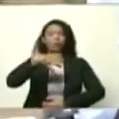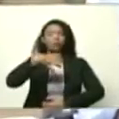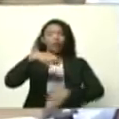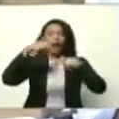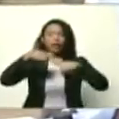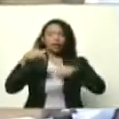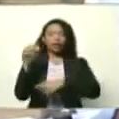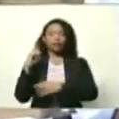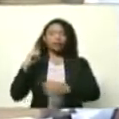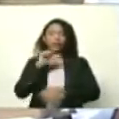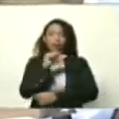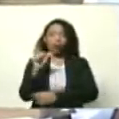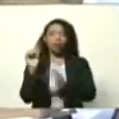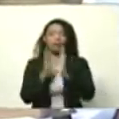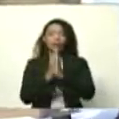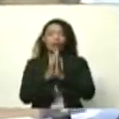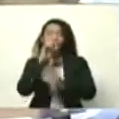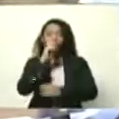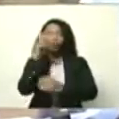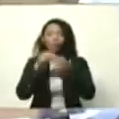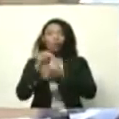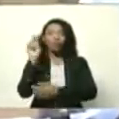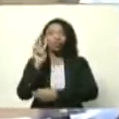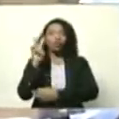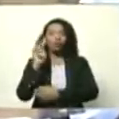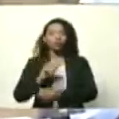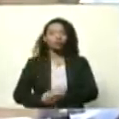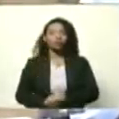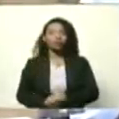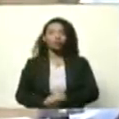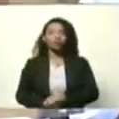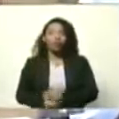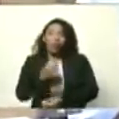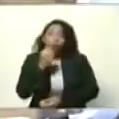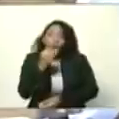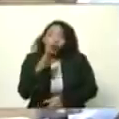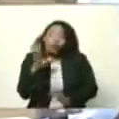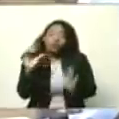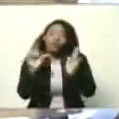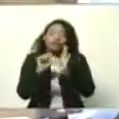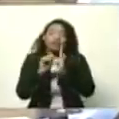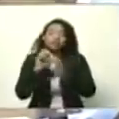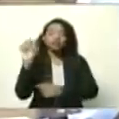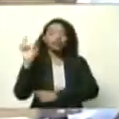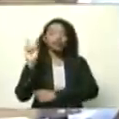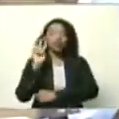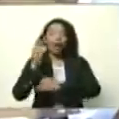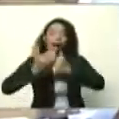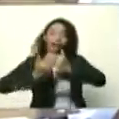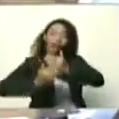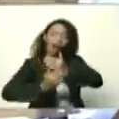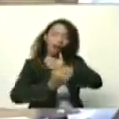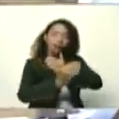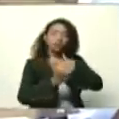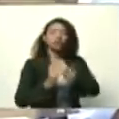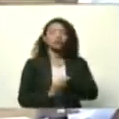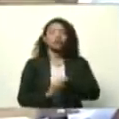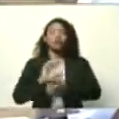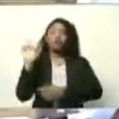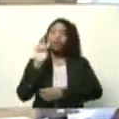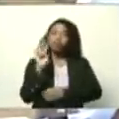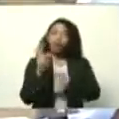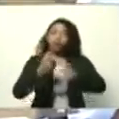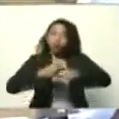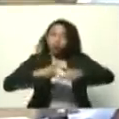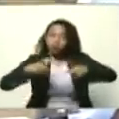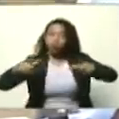esta Semana Santa. Año 2022, bueno, donde Venezuela avanza, donde Venezuela